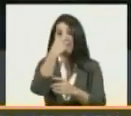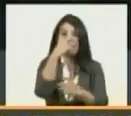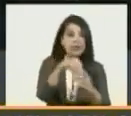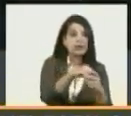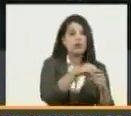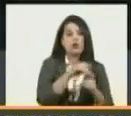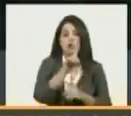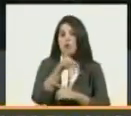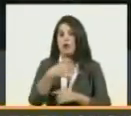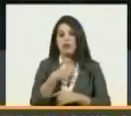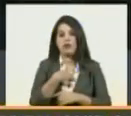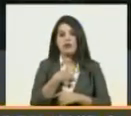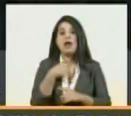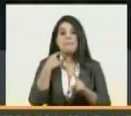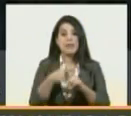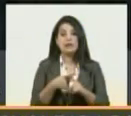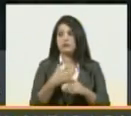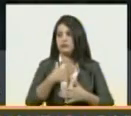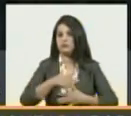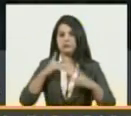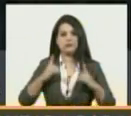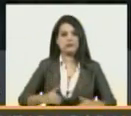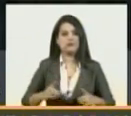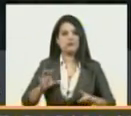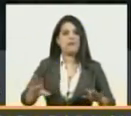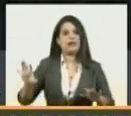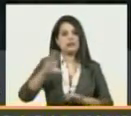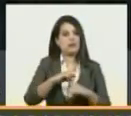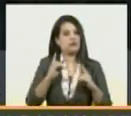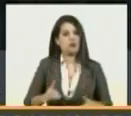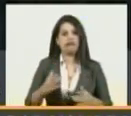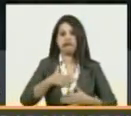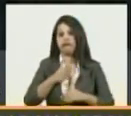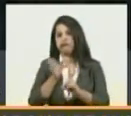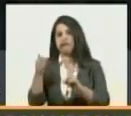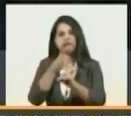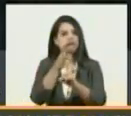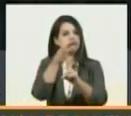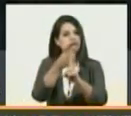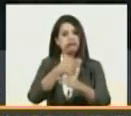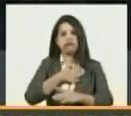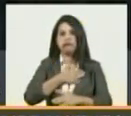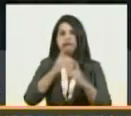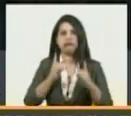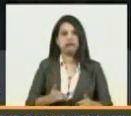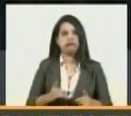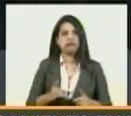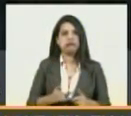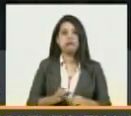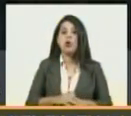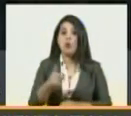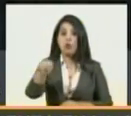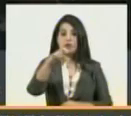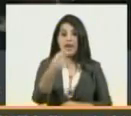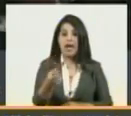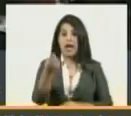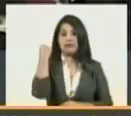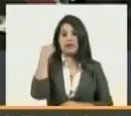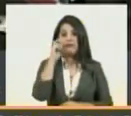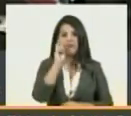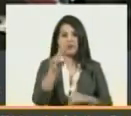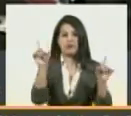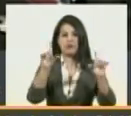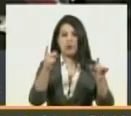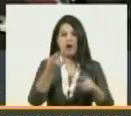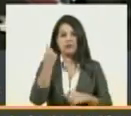principio de autodeterminación de los pueblos. Ustedes, como bien saben, lo pudieron ver el día de ayer.